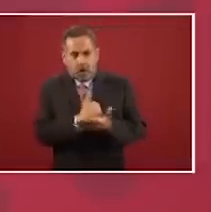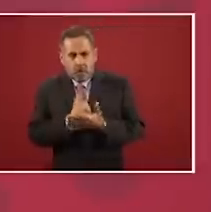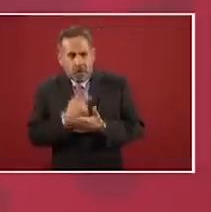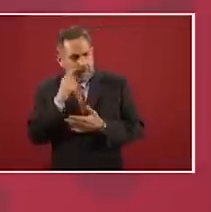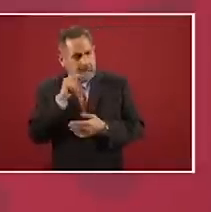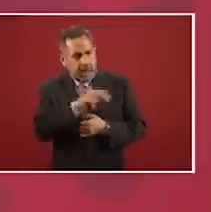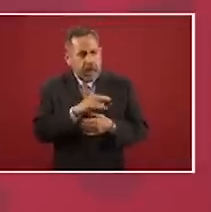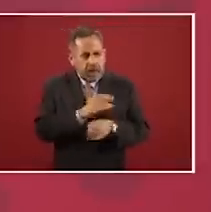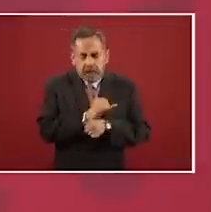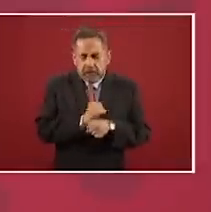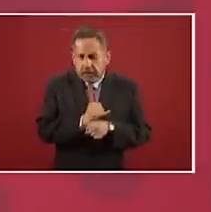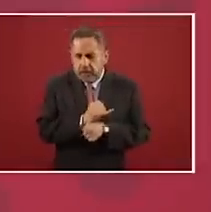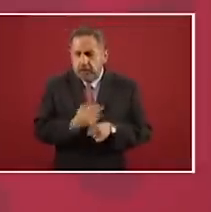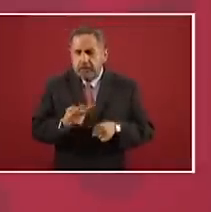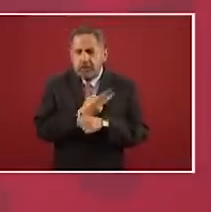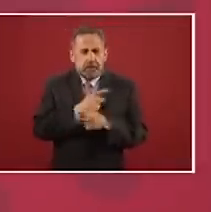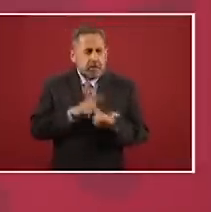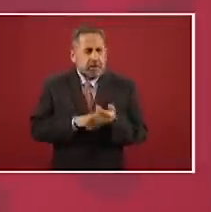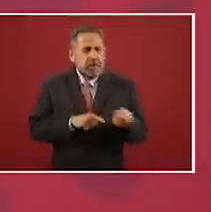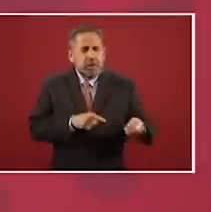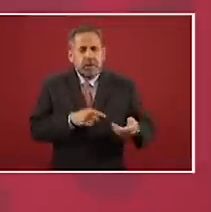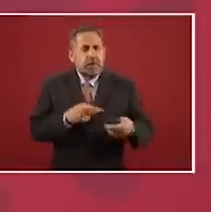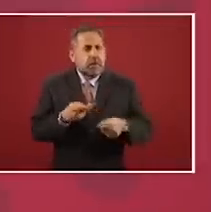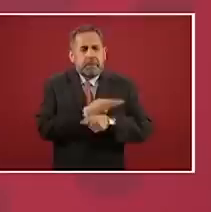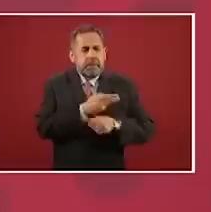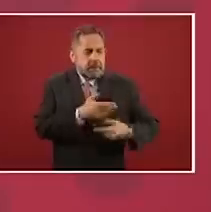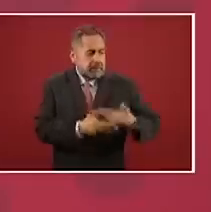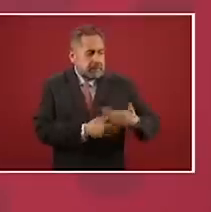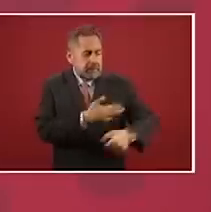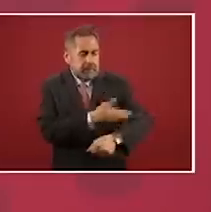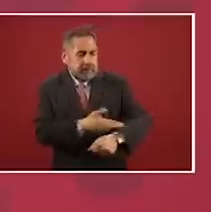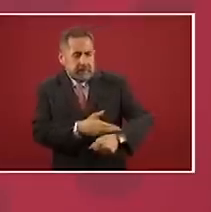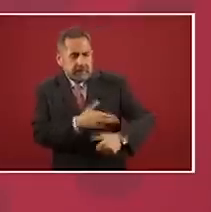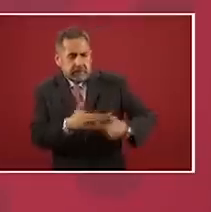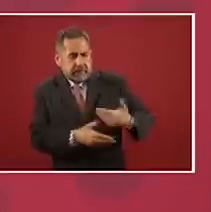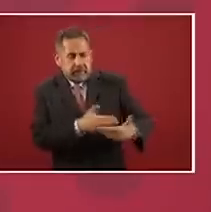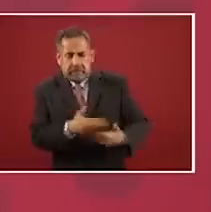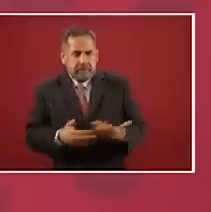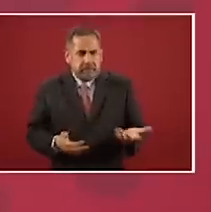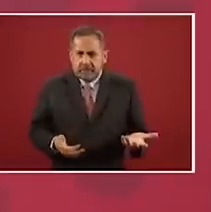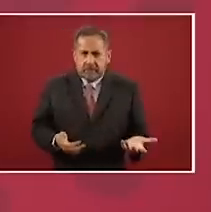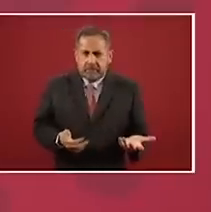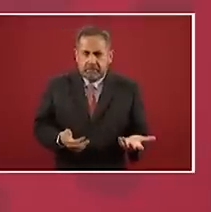en este proceso de